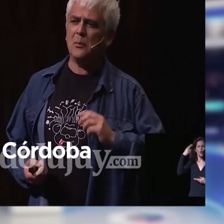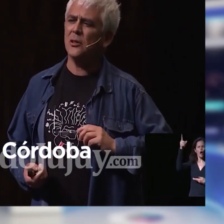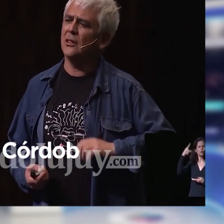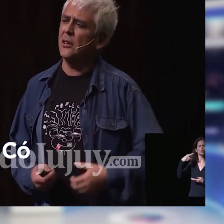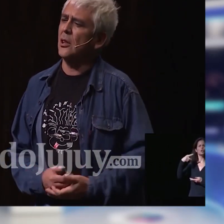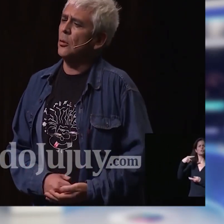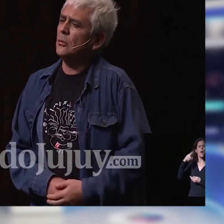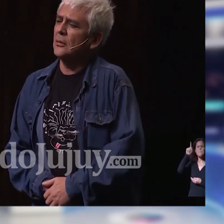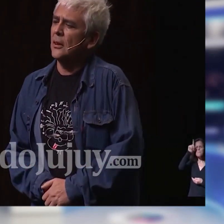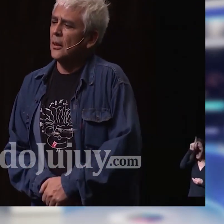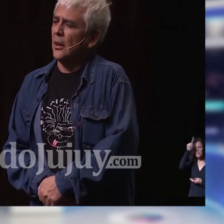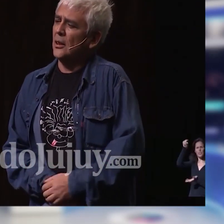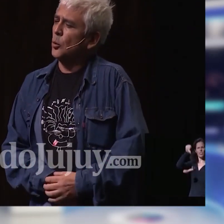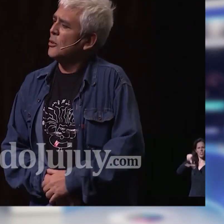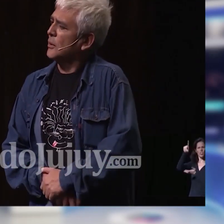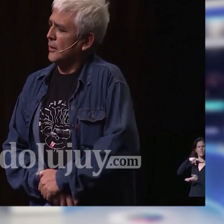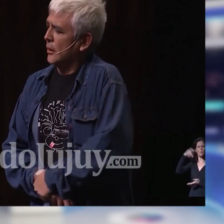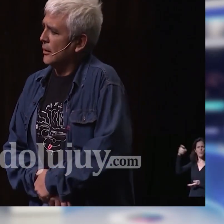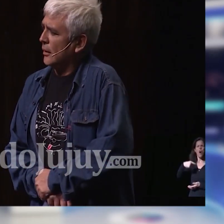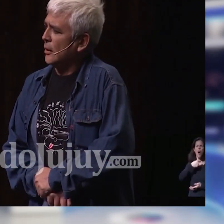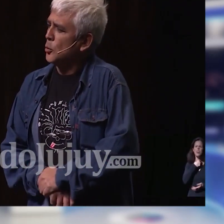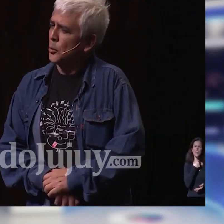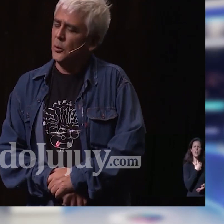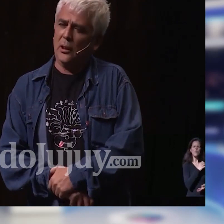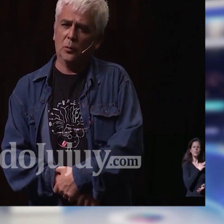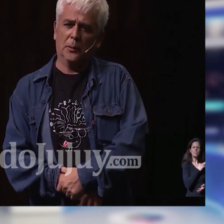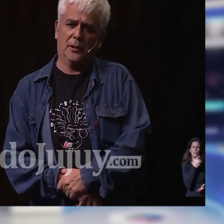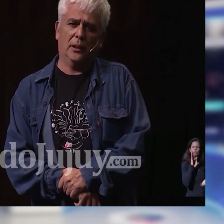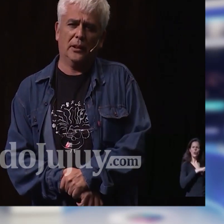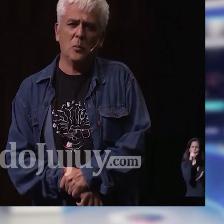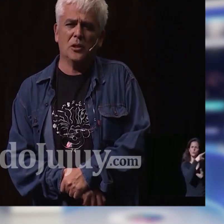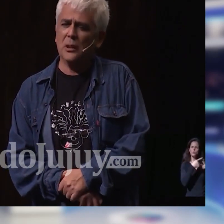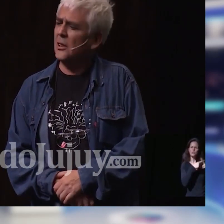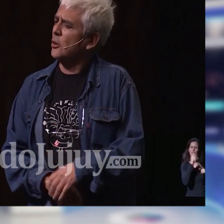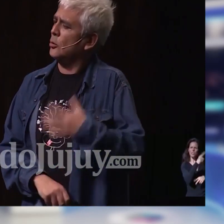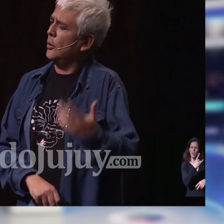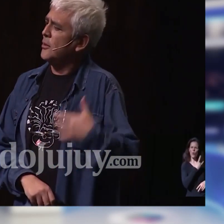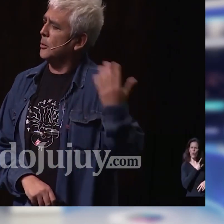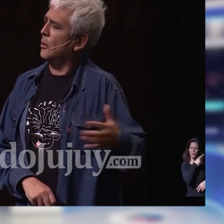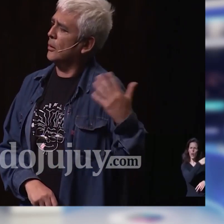ingresaron al Balseiro pasaron por Daniel de Salta. ¿Cómo te